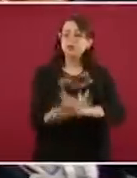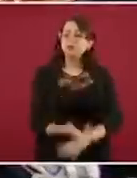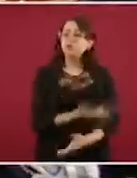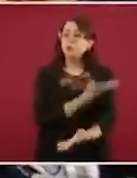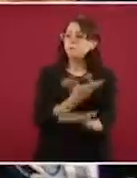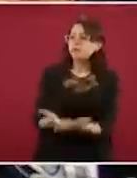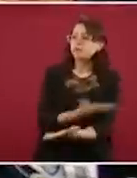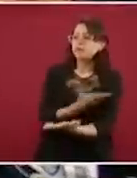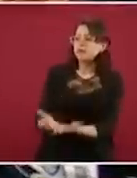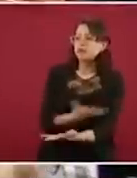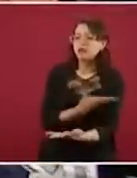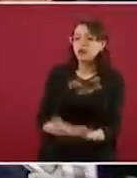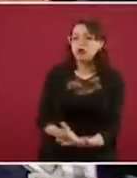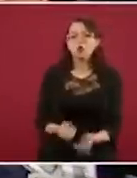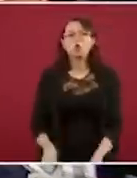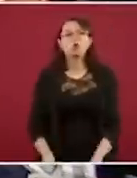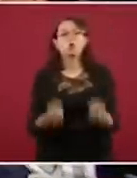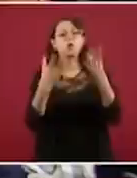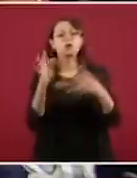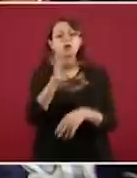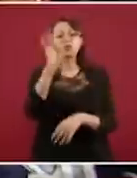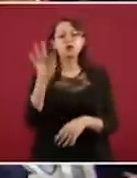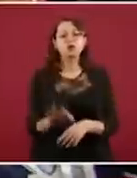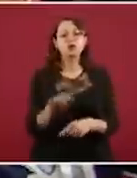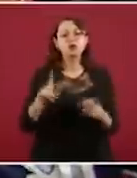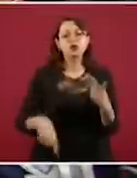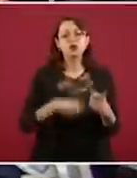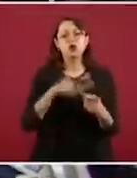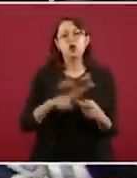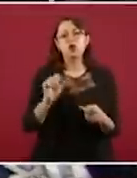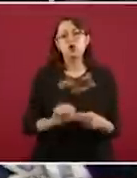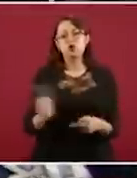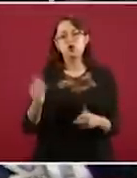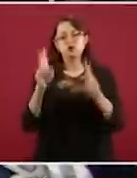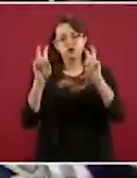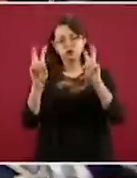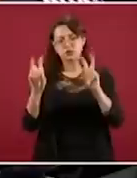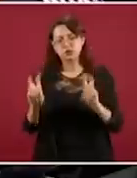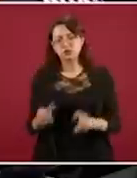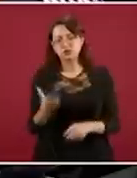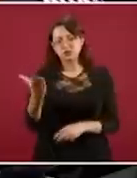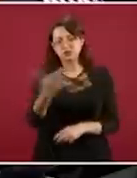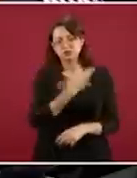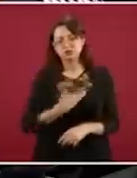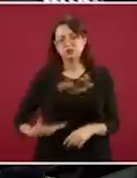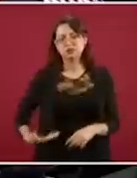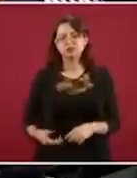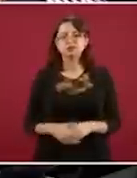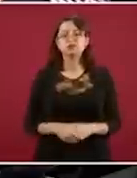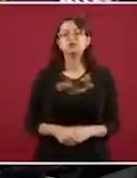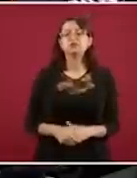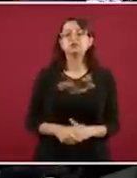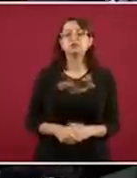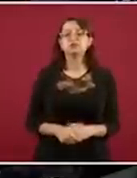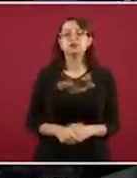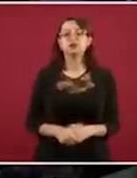¿Qué porcentaje tiene? Me gustaría saber. Y hay varios temas para el presidente. Gracias. Gracias. Sí.